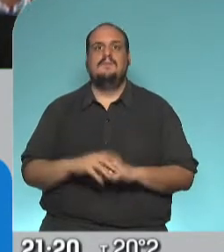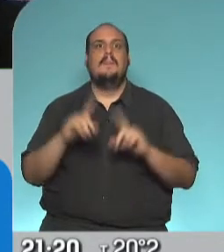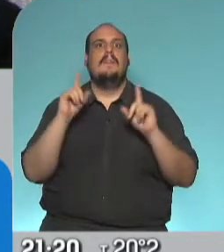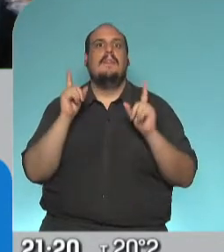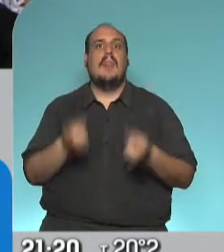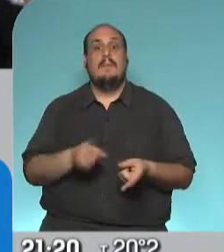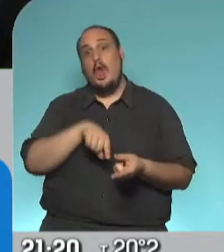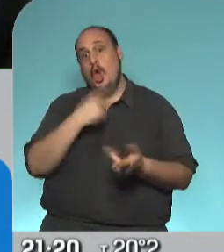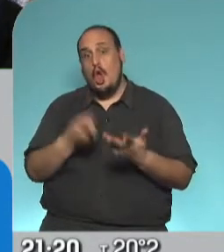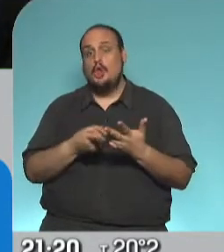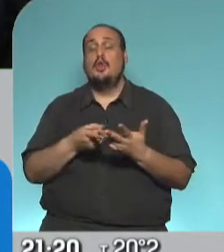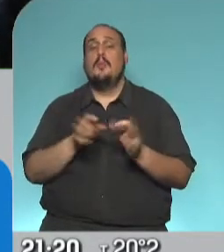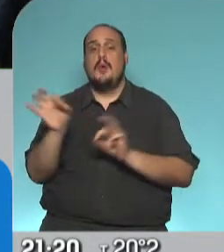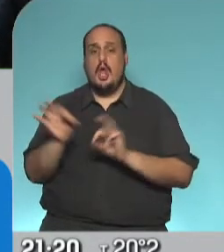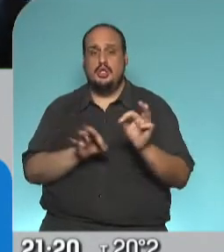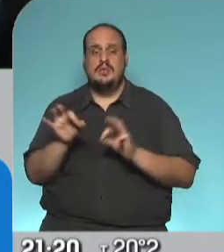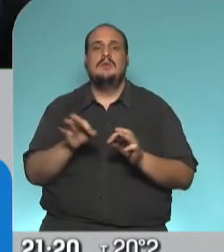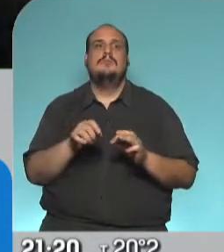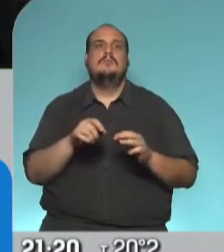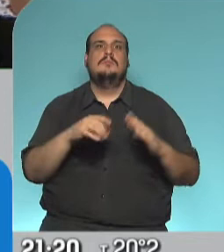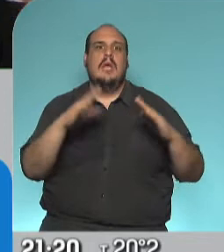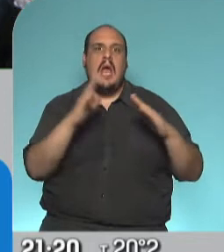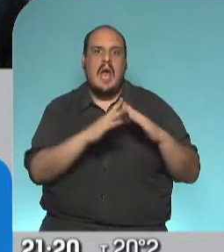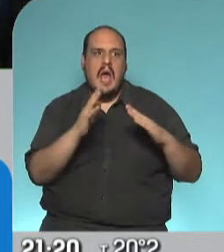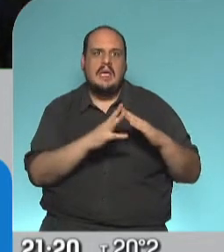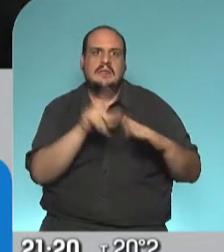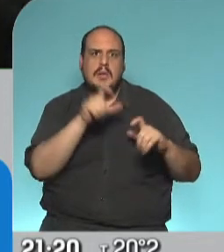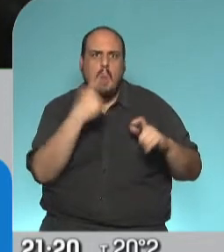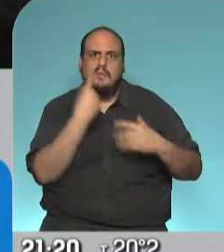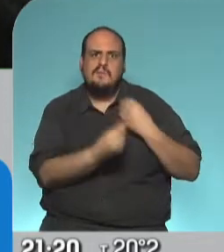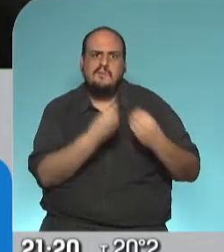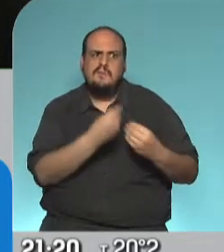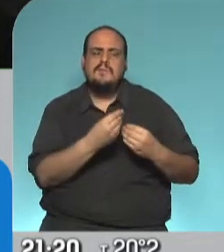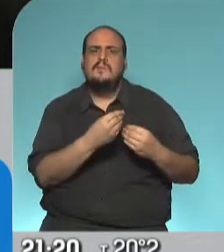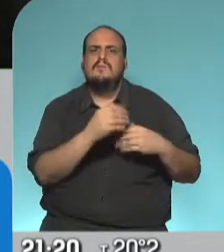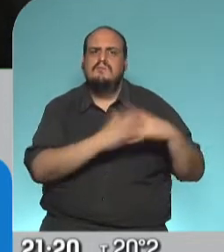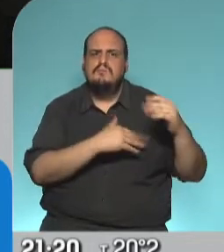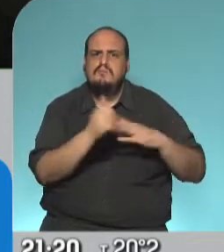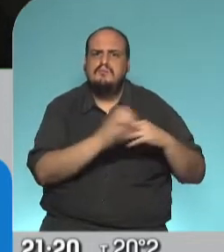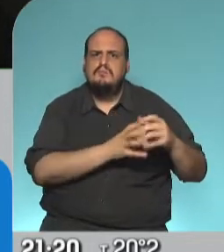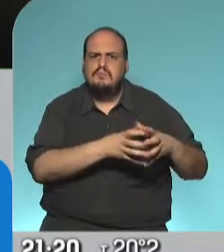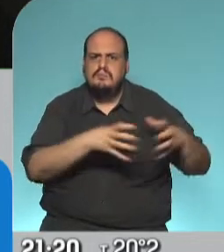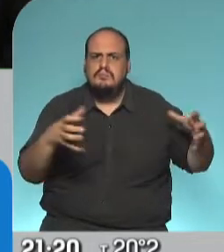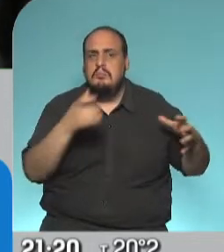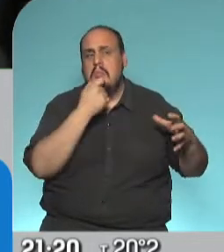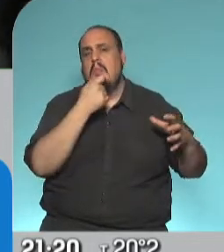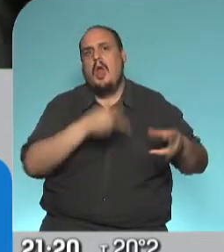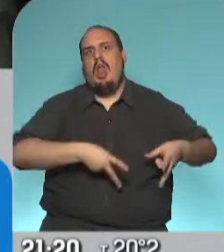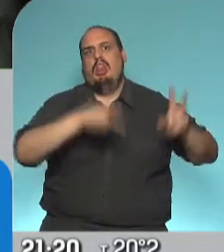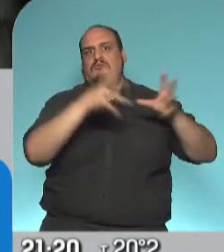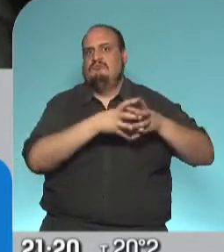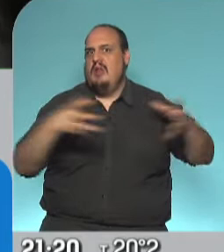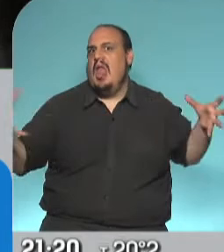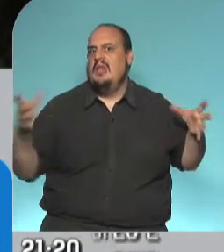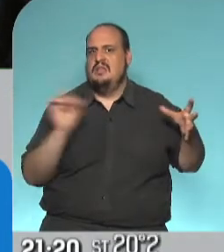una nueva línea que es desarrollos habitacionales, que tiene que ver con conjuntos de menor escala